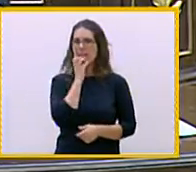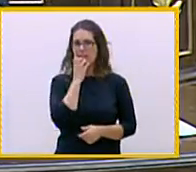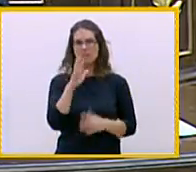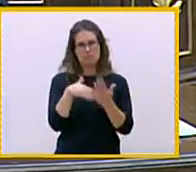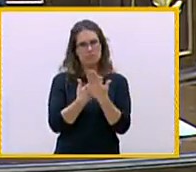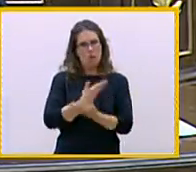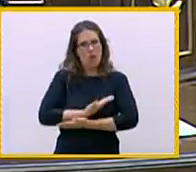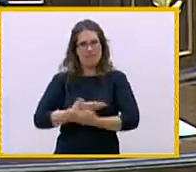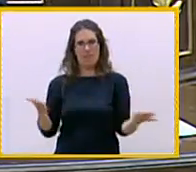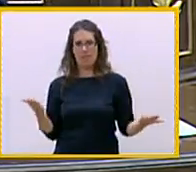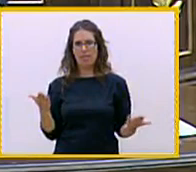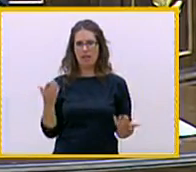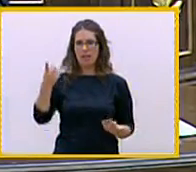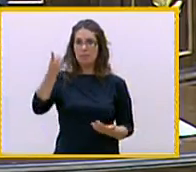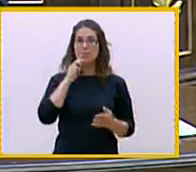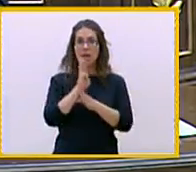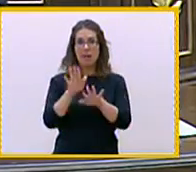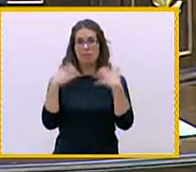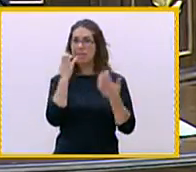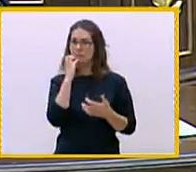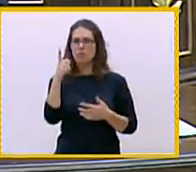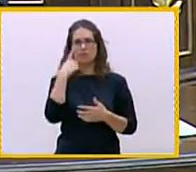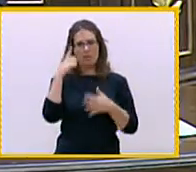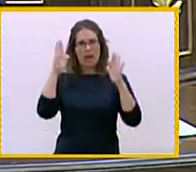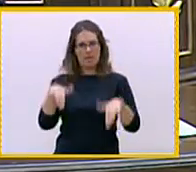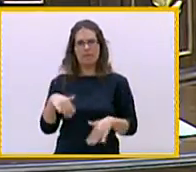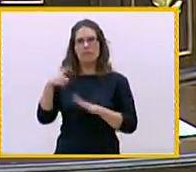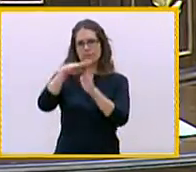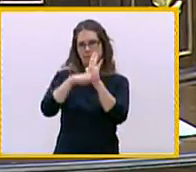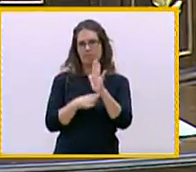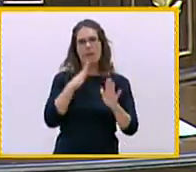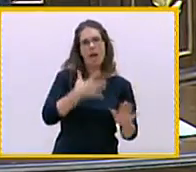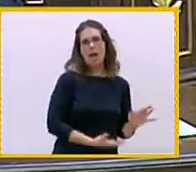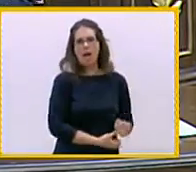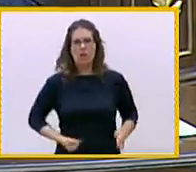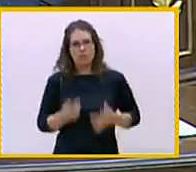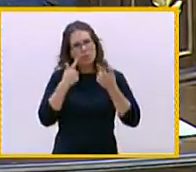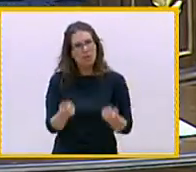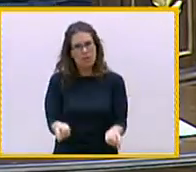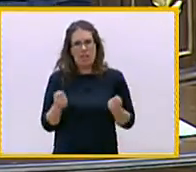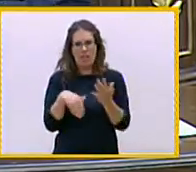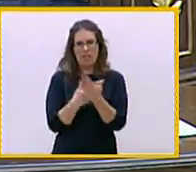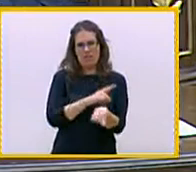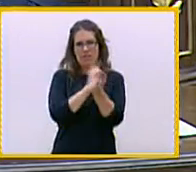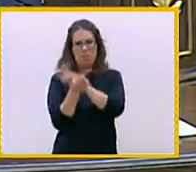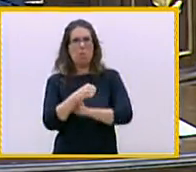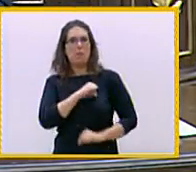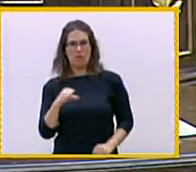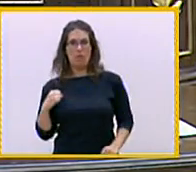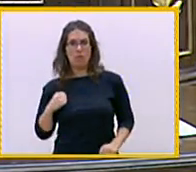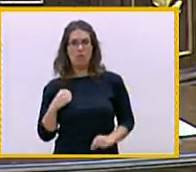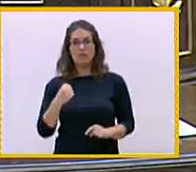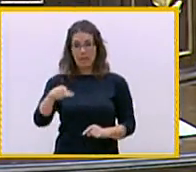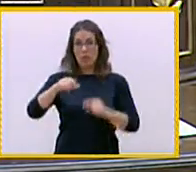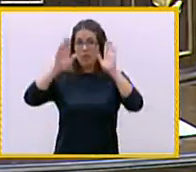que su Parlamento saque adelante el nuevo programa de medidas de austeridad y privatizaciones, lo que permitirá que a principios de julio